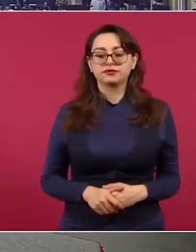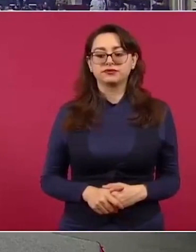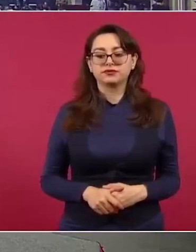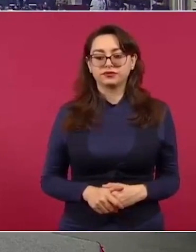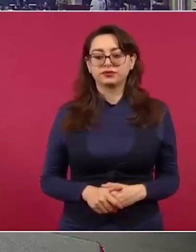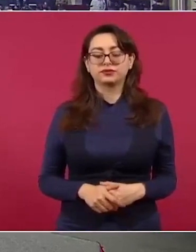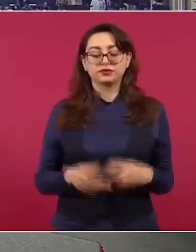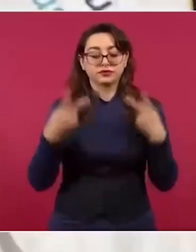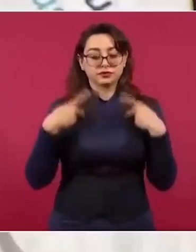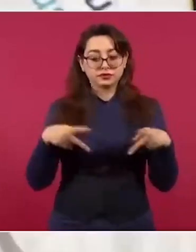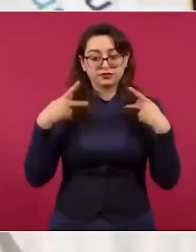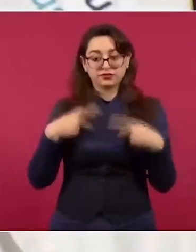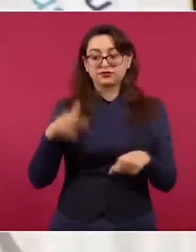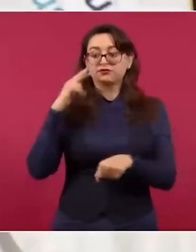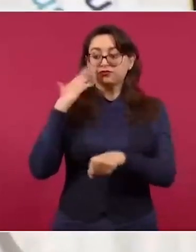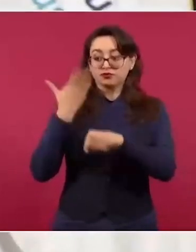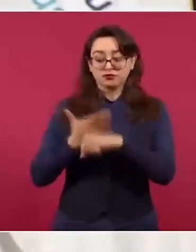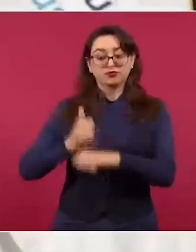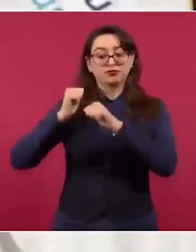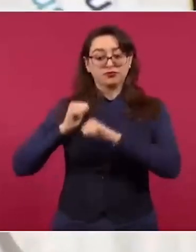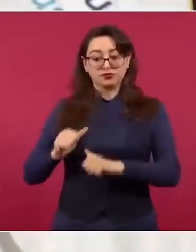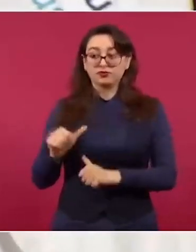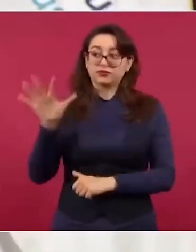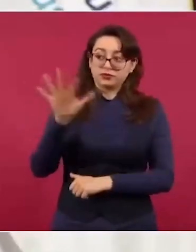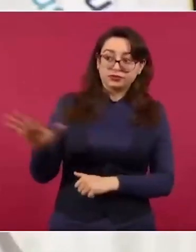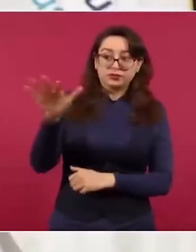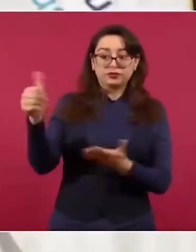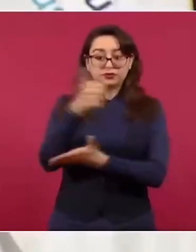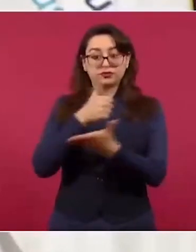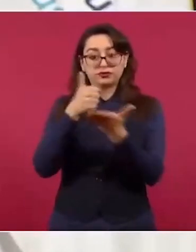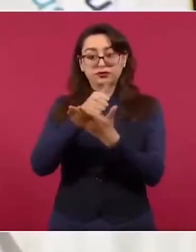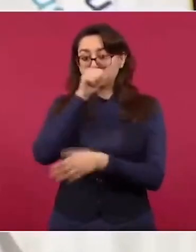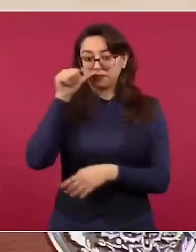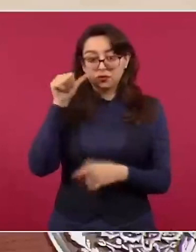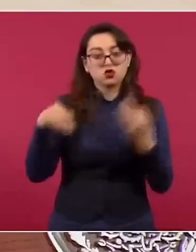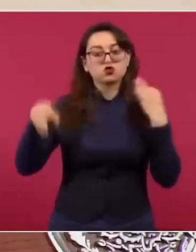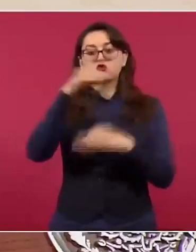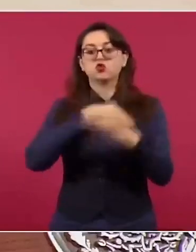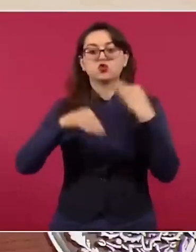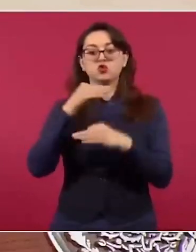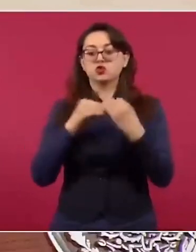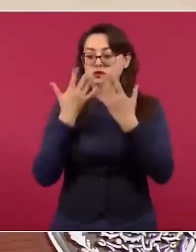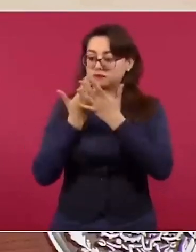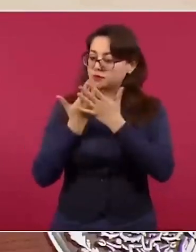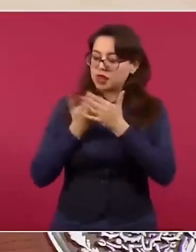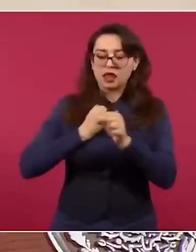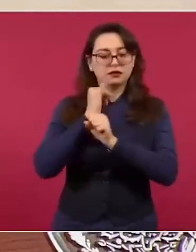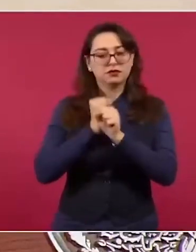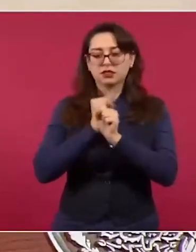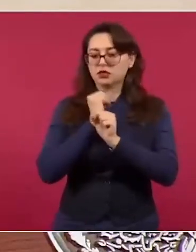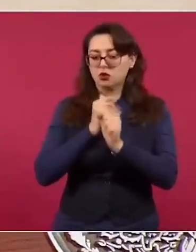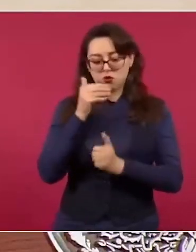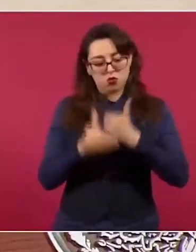que este jueves, Rosa Isela Rodríguez, secretaria de Seguridad Pública, volverá a ofrecer una conferencia de prensa e informará sobre el castigo a los